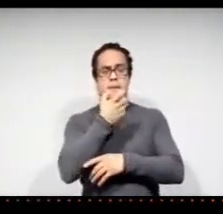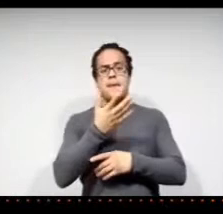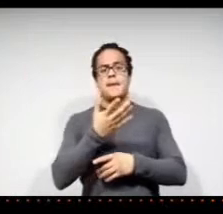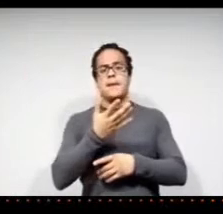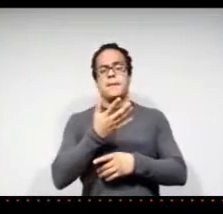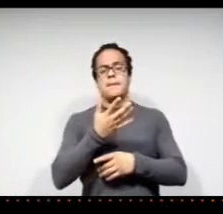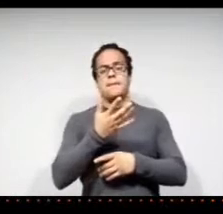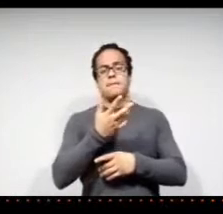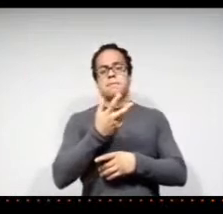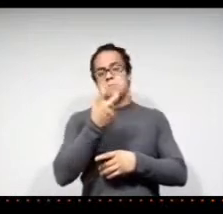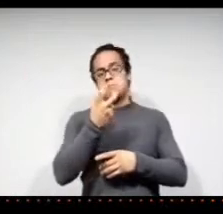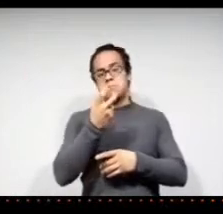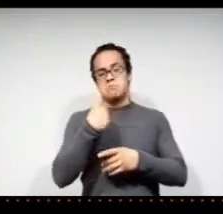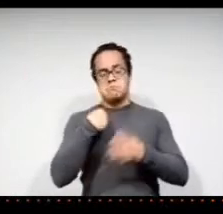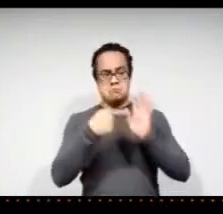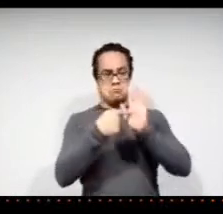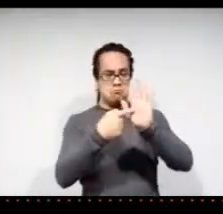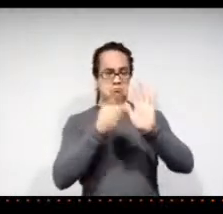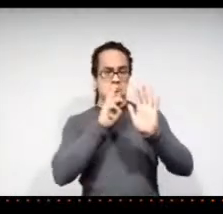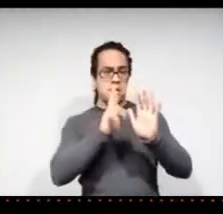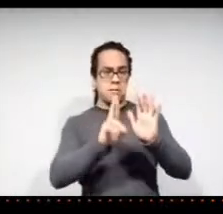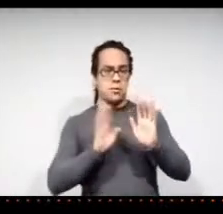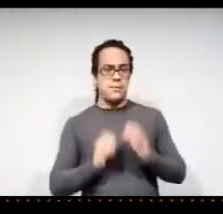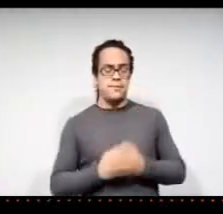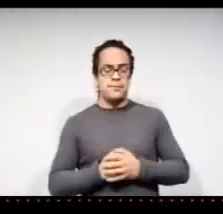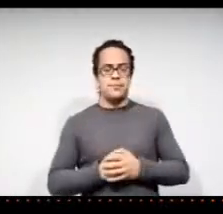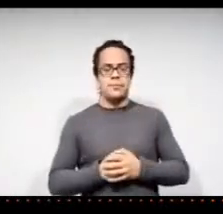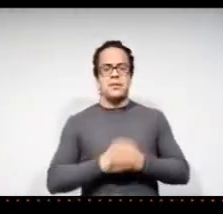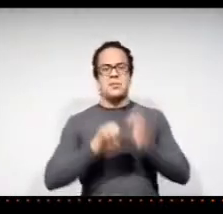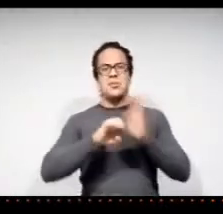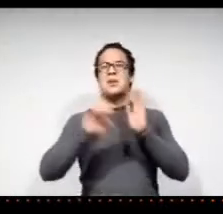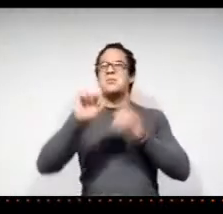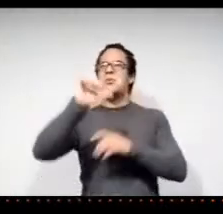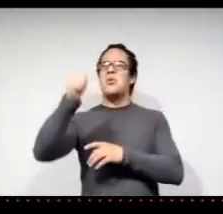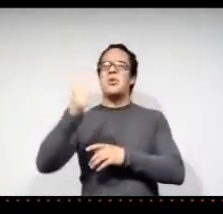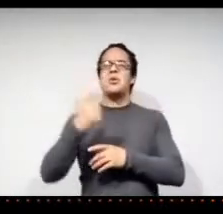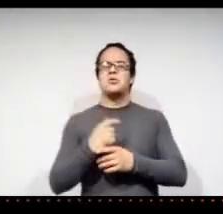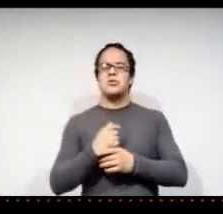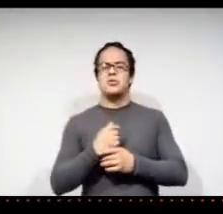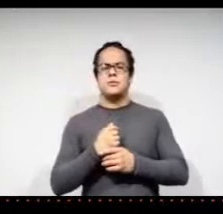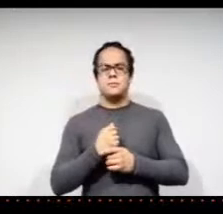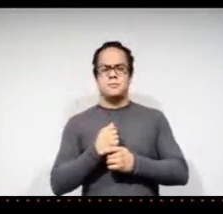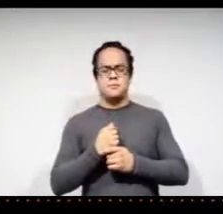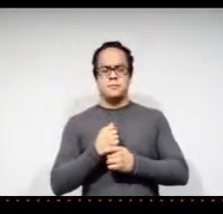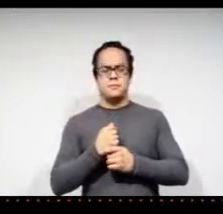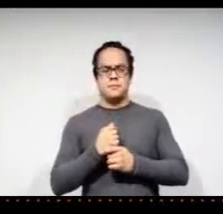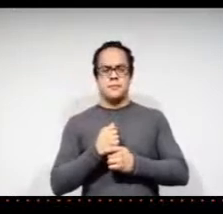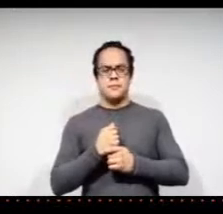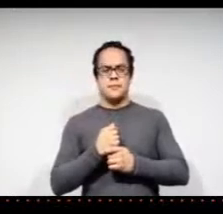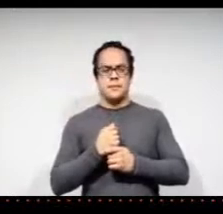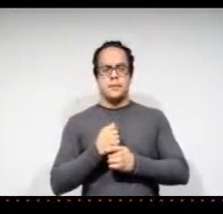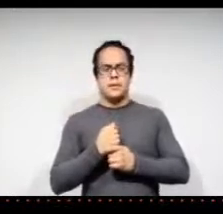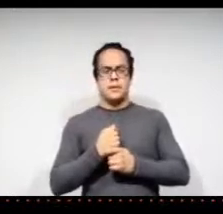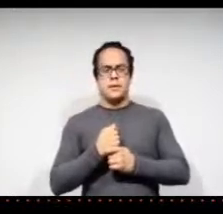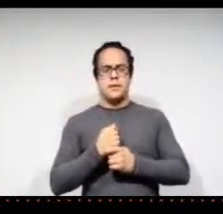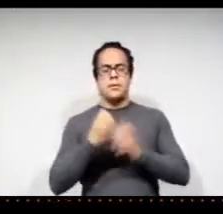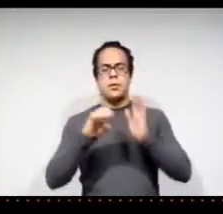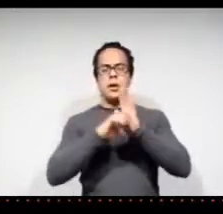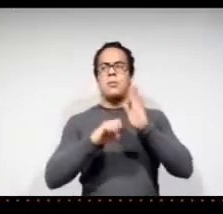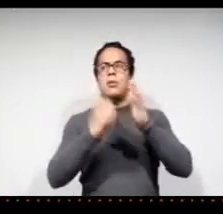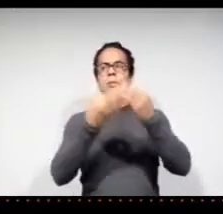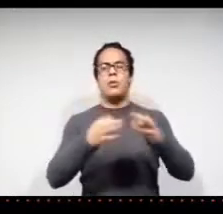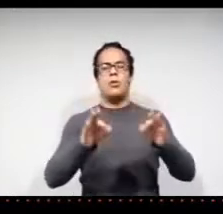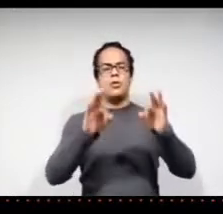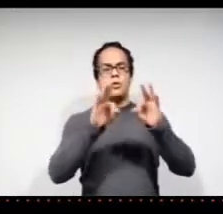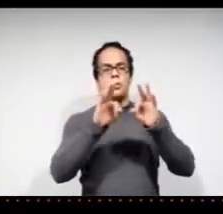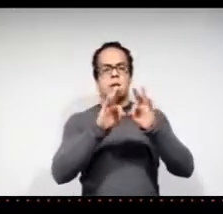Eso sería como parte de la respuesta. No recuerdo ahorita alguna otra de las preguntas, pero quiero hablar un poco más bien de la importancia de